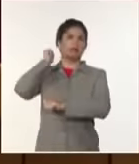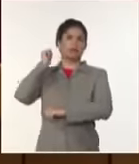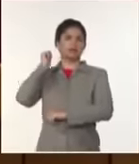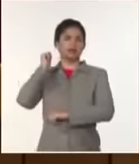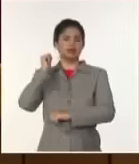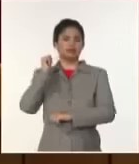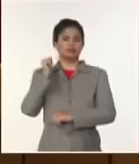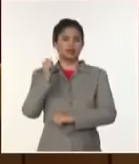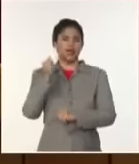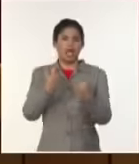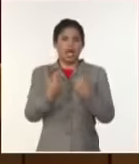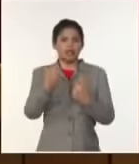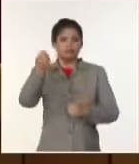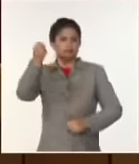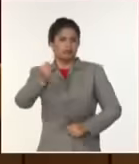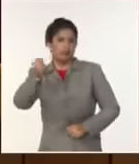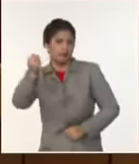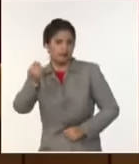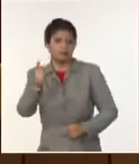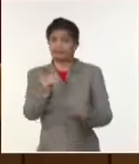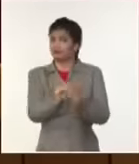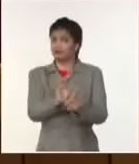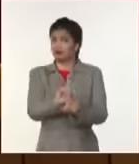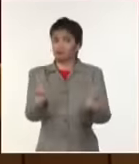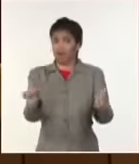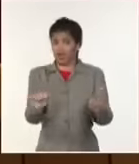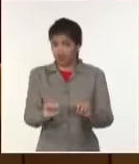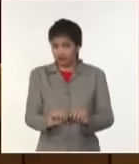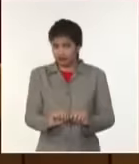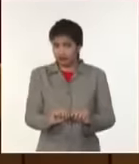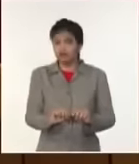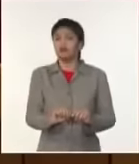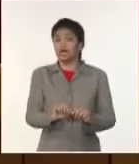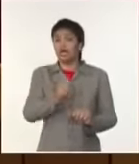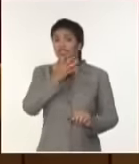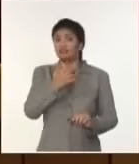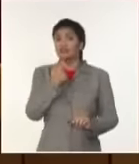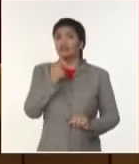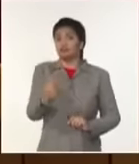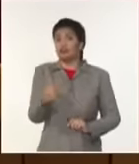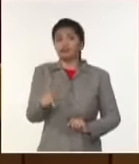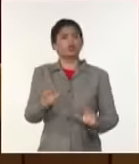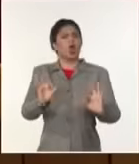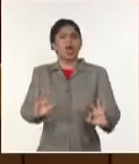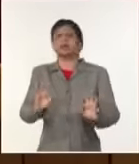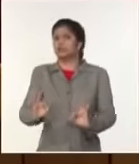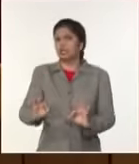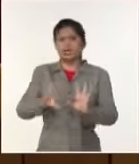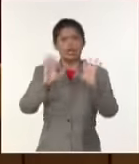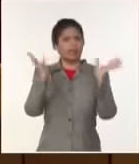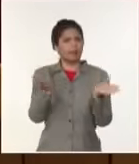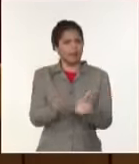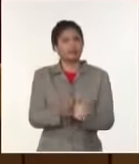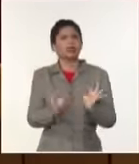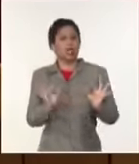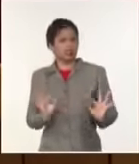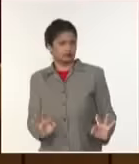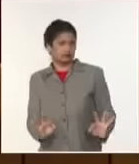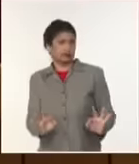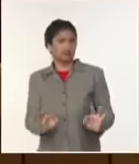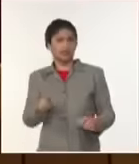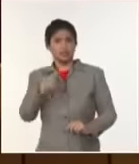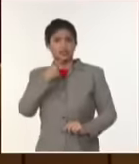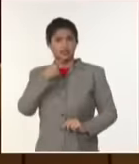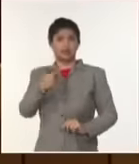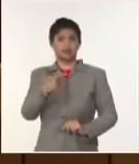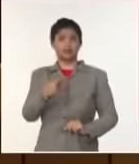desertan. Fidel afirmó que eso pasa en todas las épocas y en todas las revoluciones. Pero también dijo que es